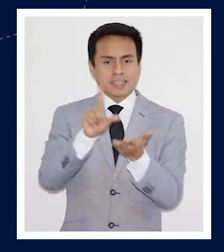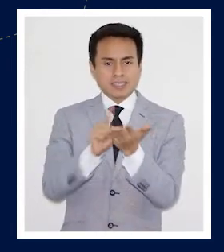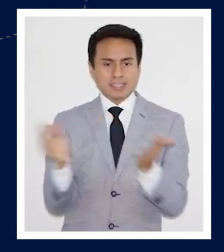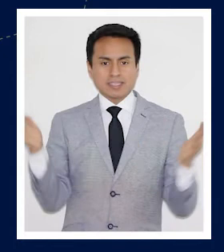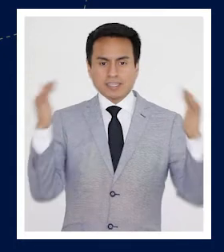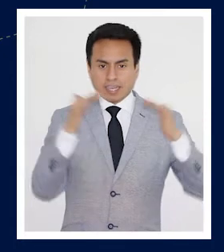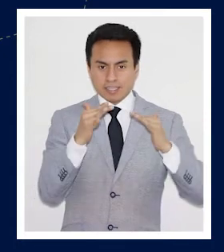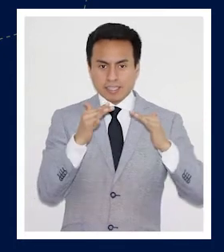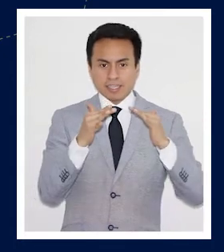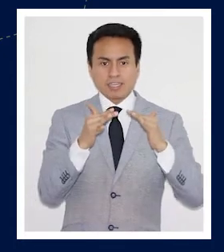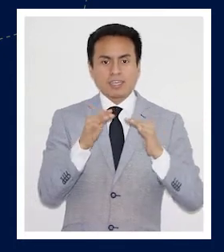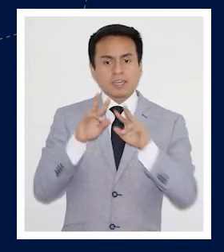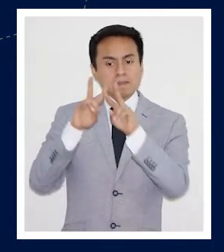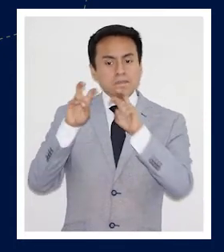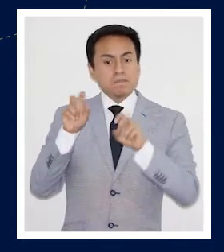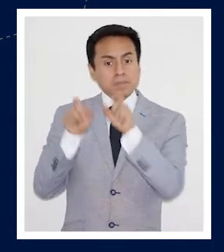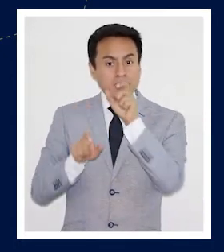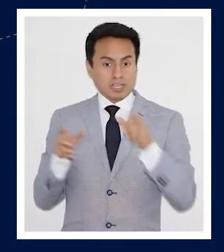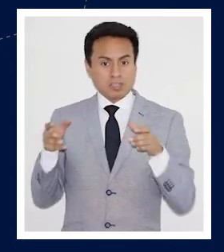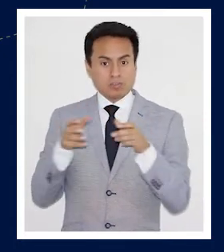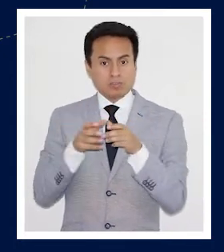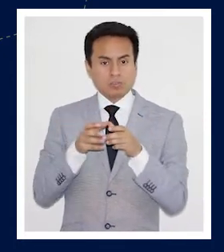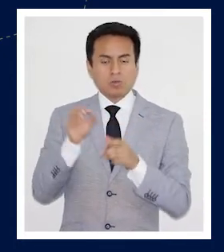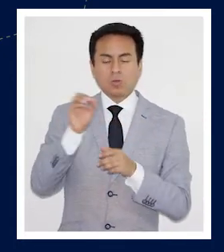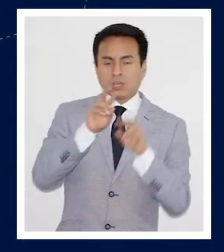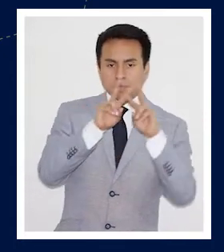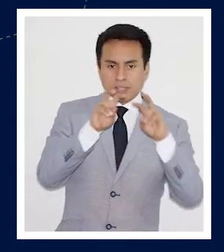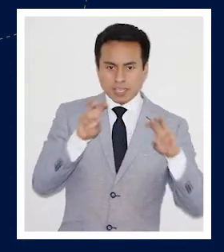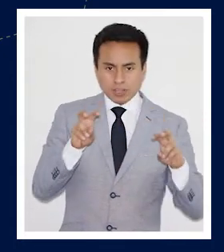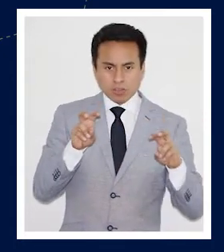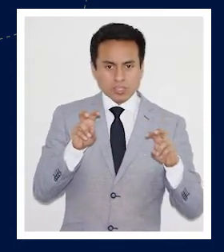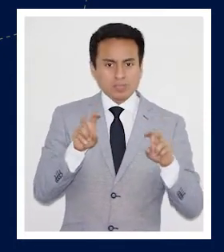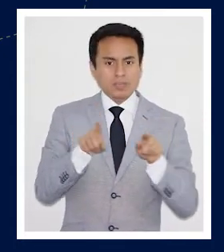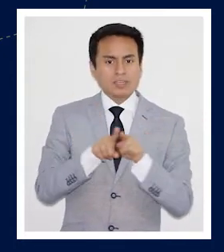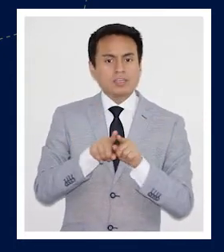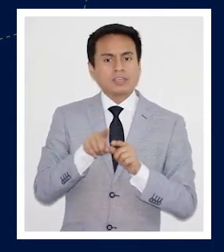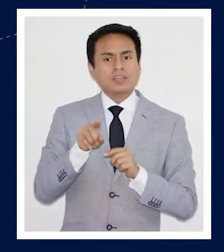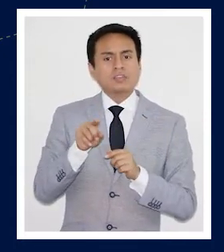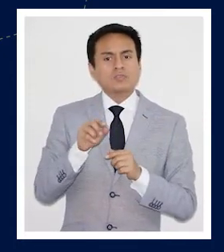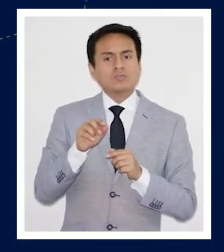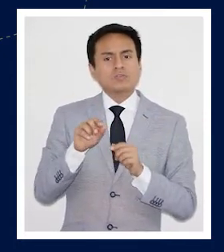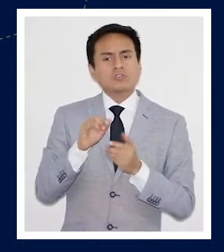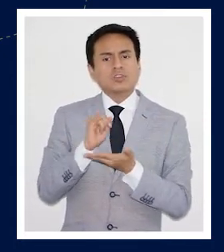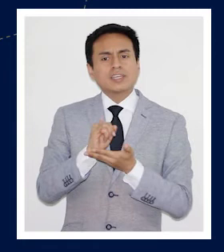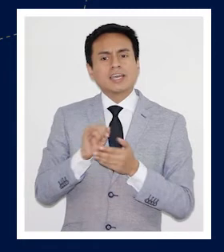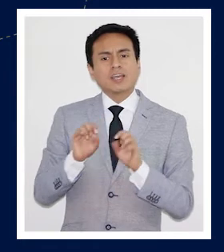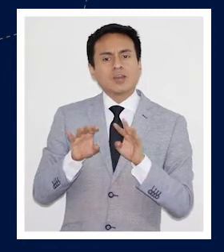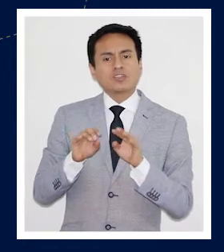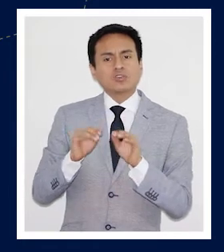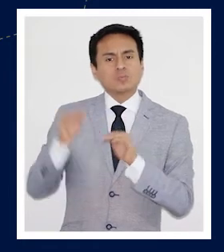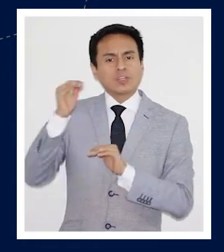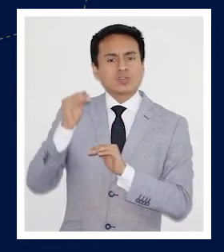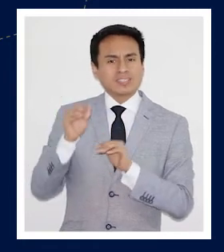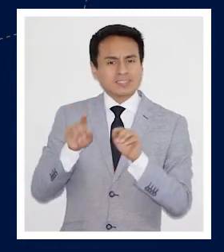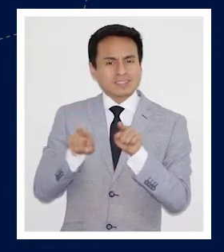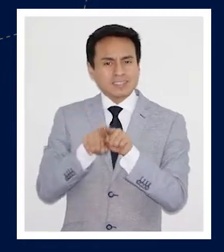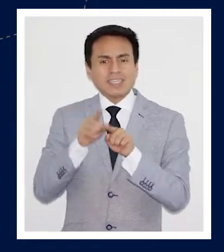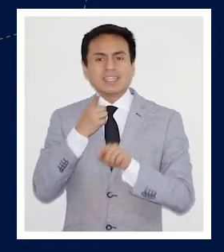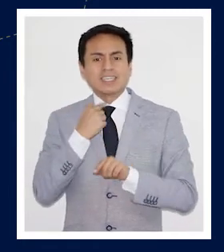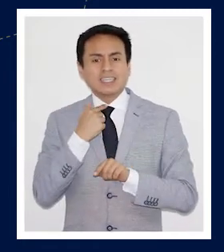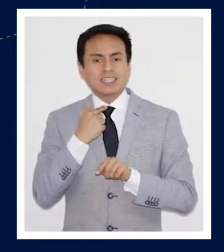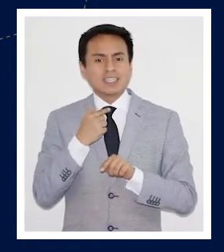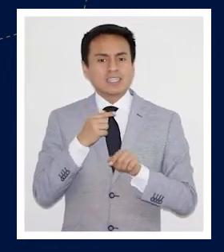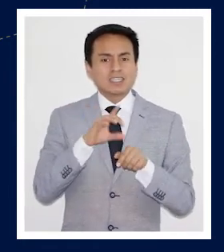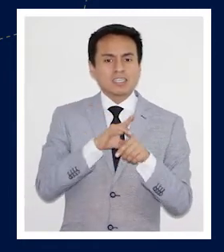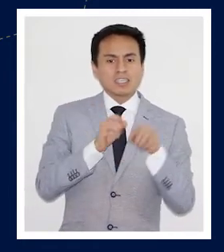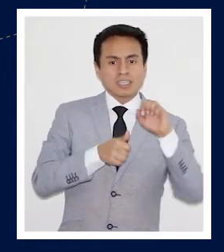generar instancias donde los peritos o investigadores de instituciones de educación superior que sientan interés